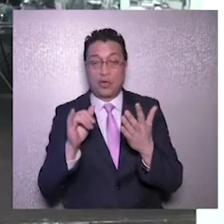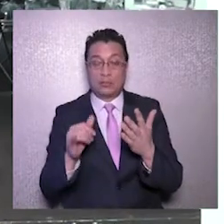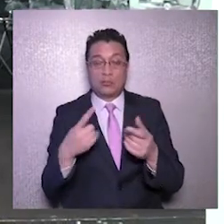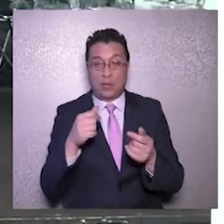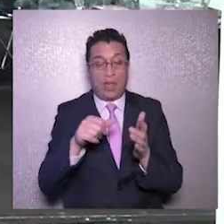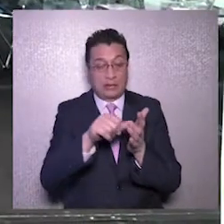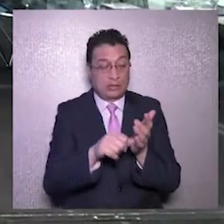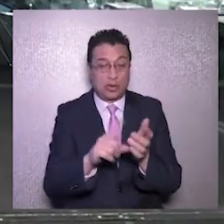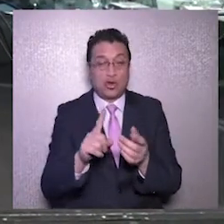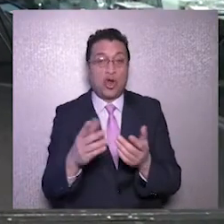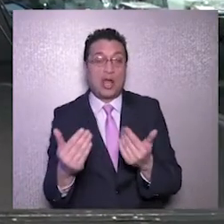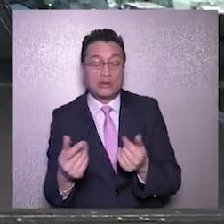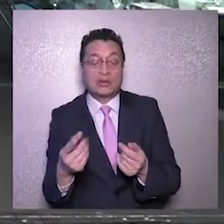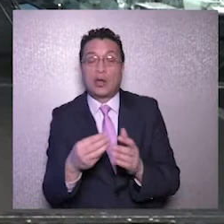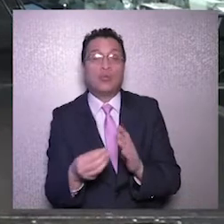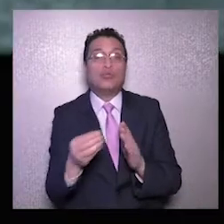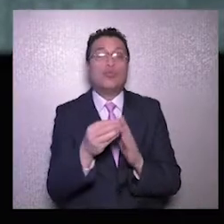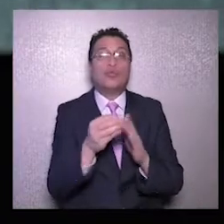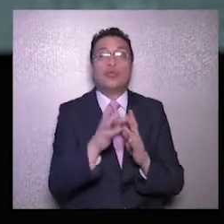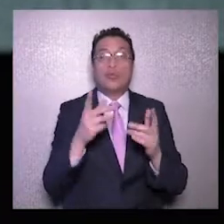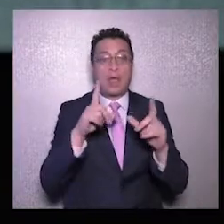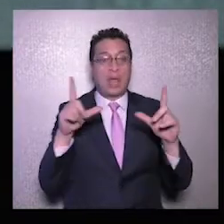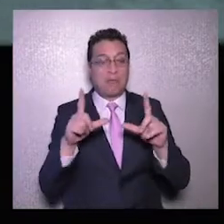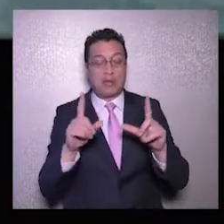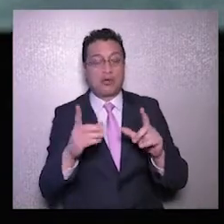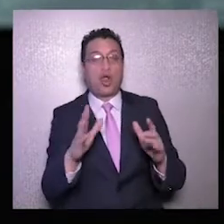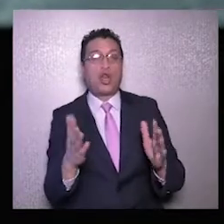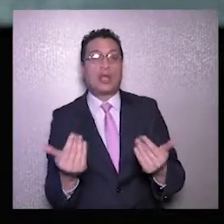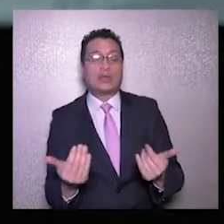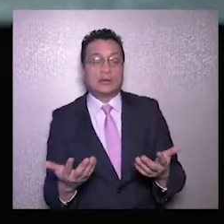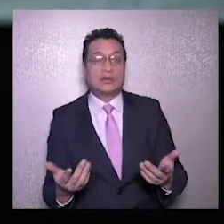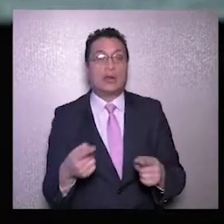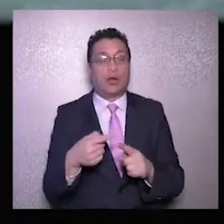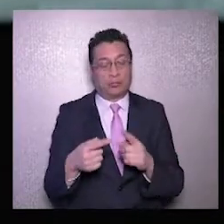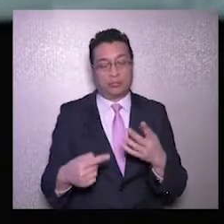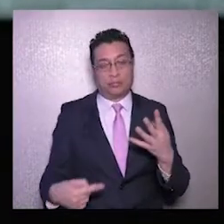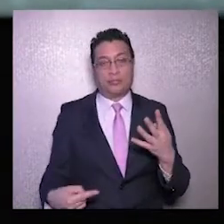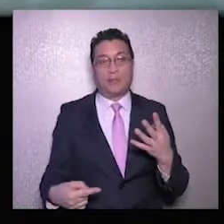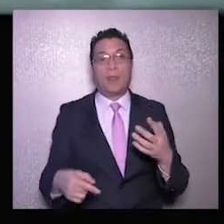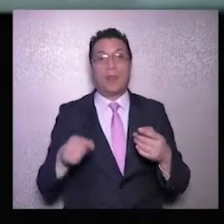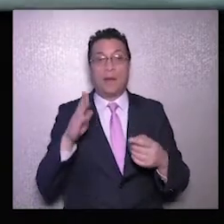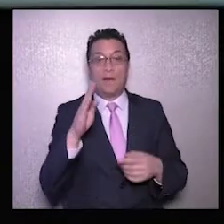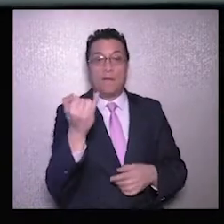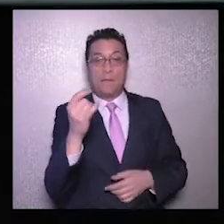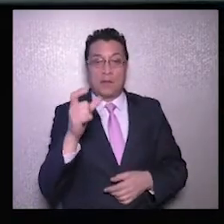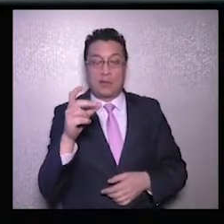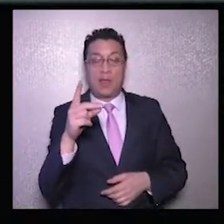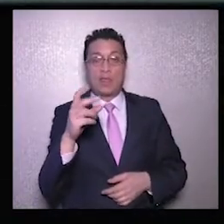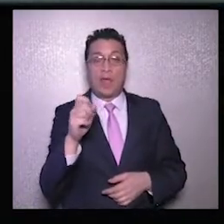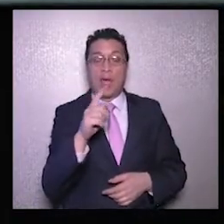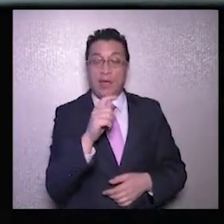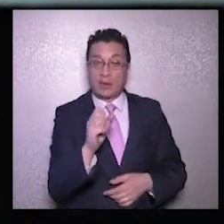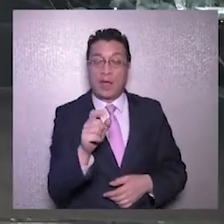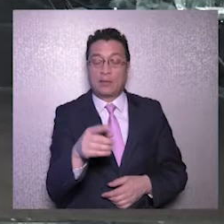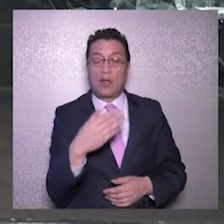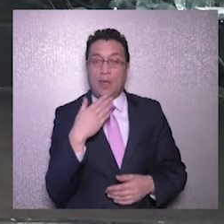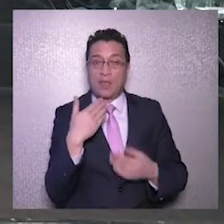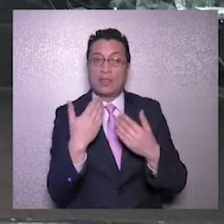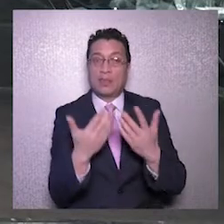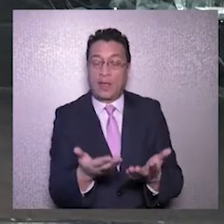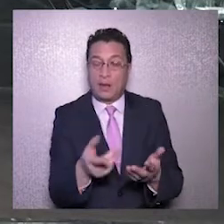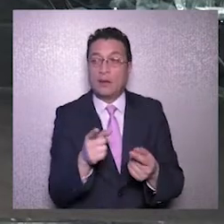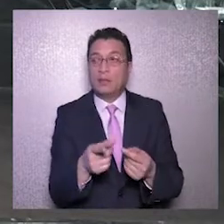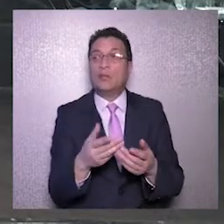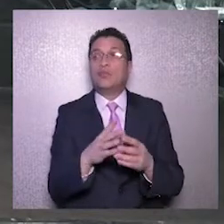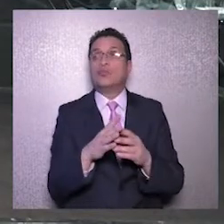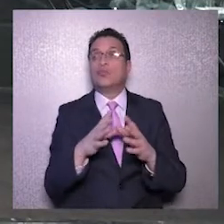que no se necesitan, imágenes que no son necesarias, etc. Y el Big Data ofrece, como les dije al